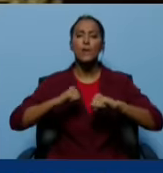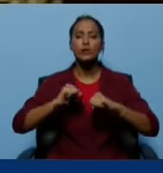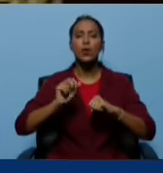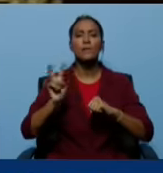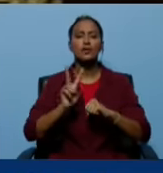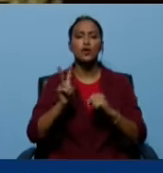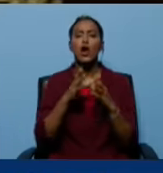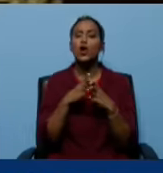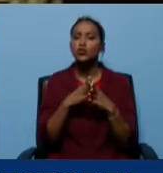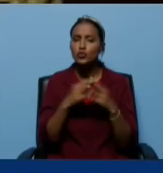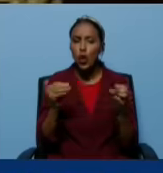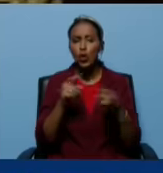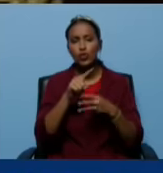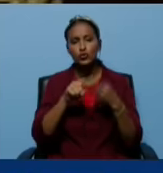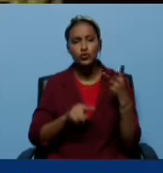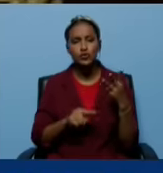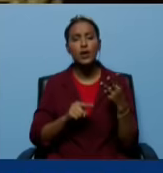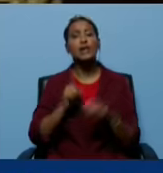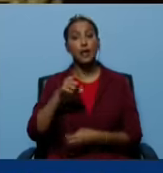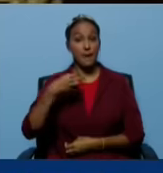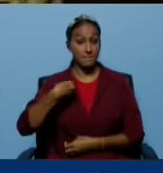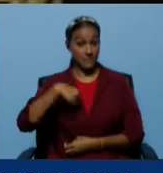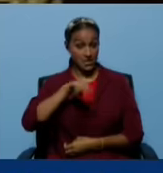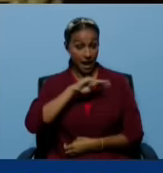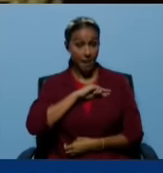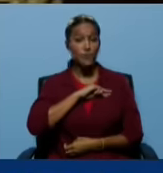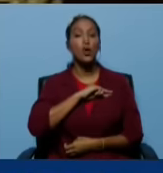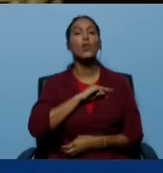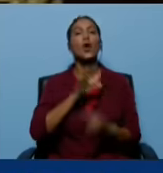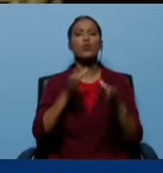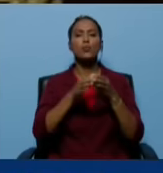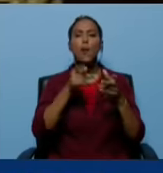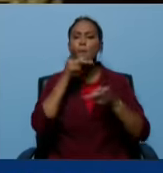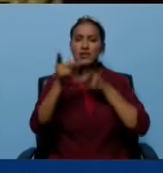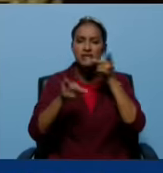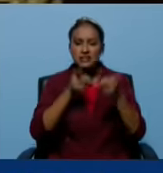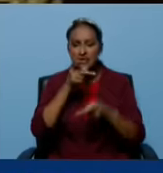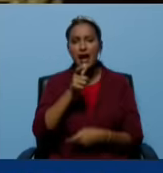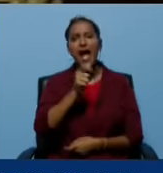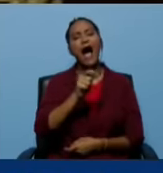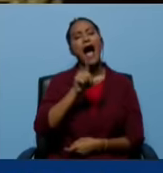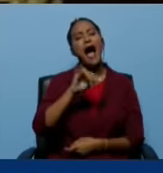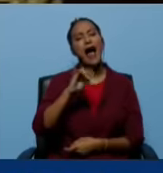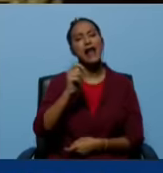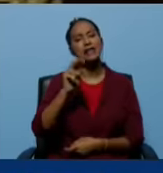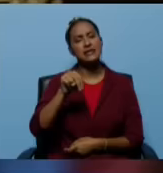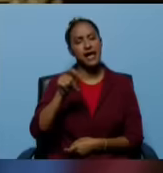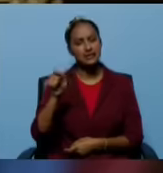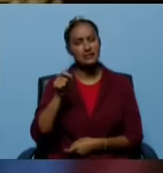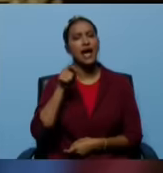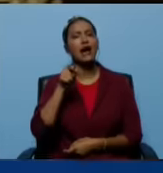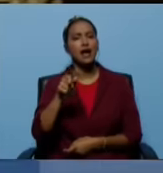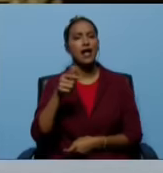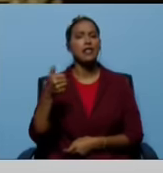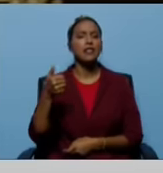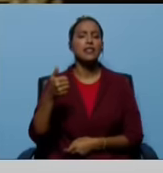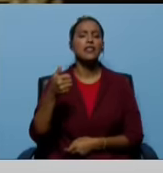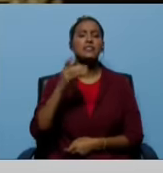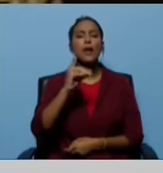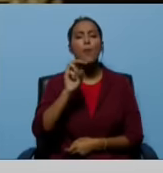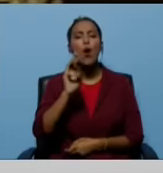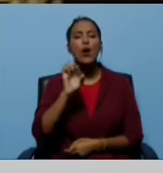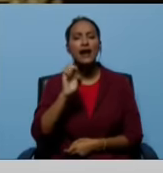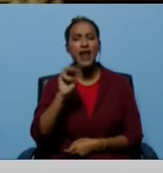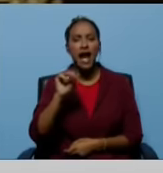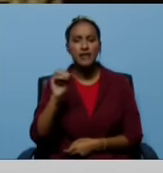todos miembros de la Alianza Plataforma Unitaria Democrática y postulante